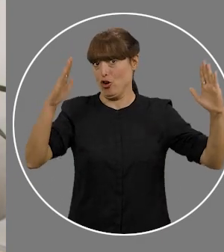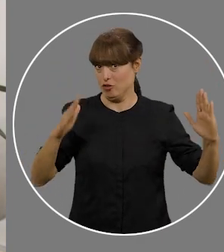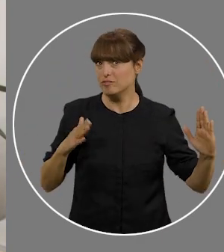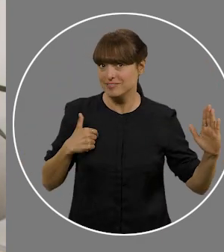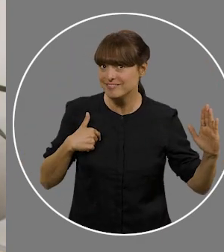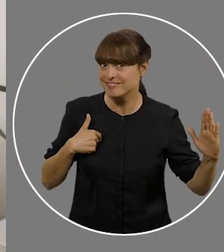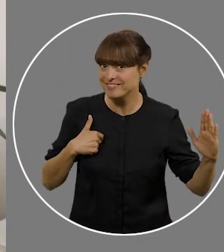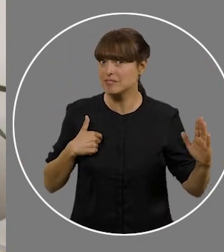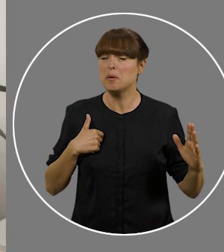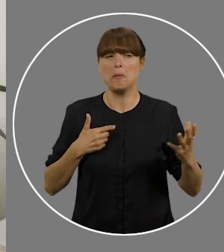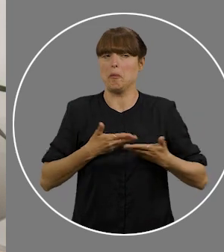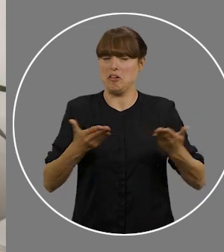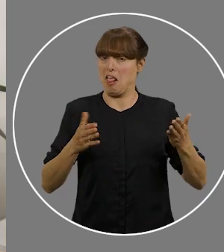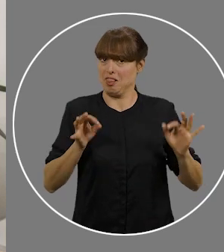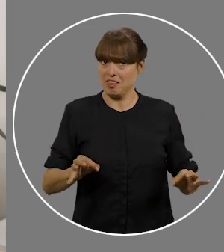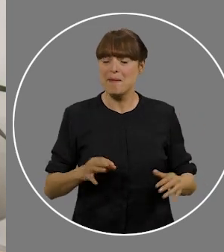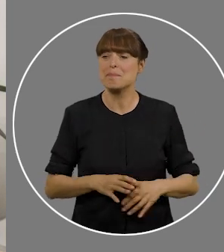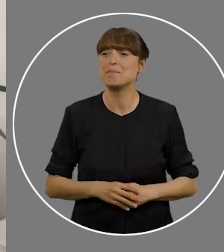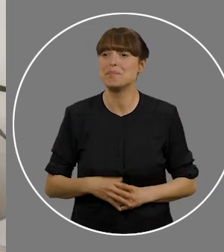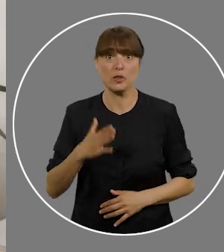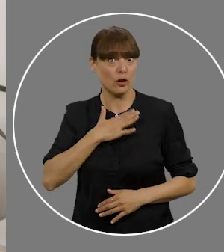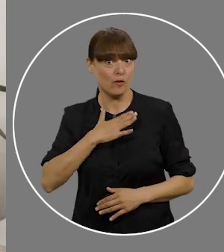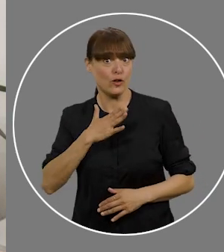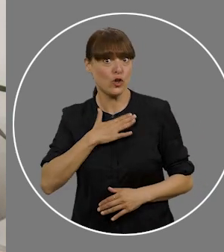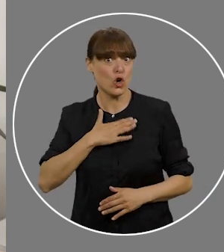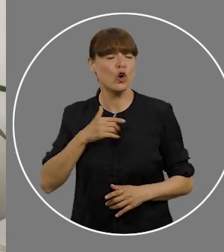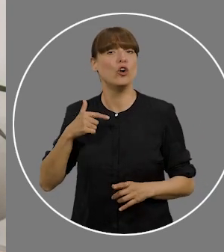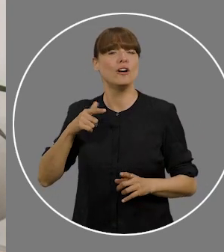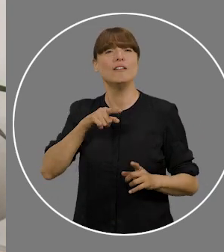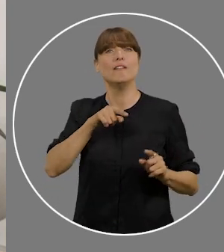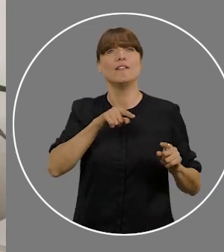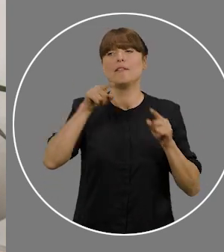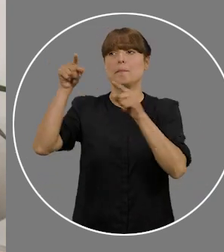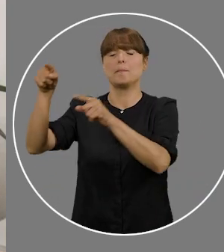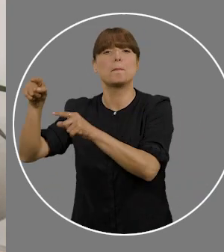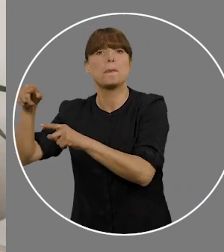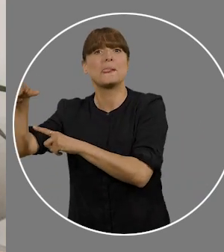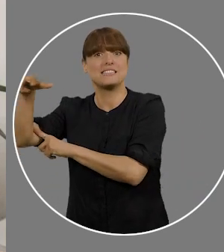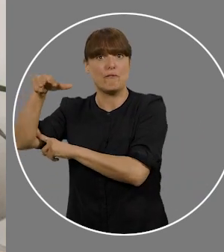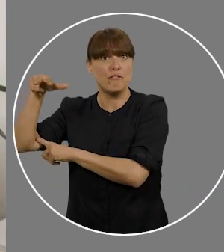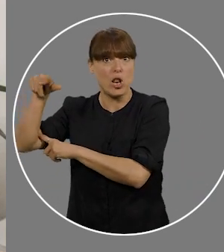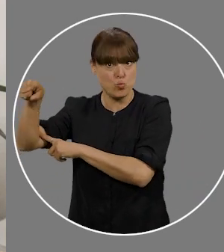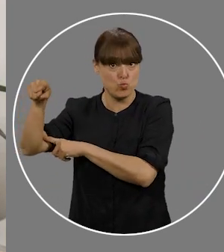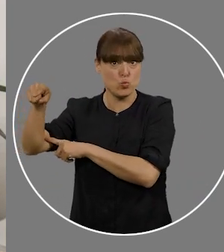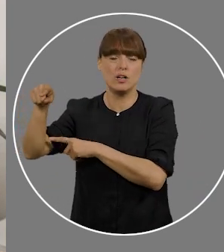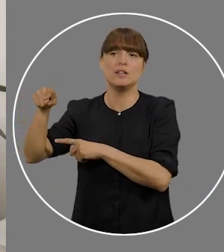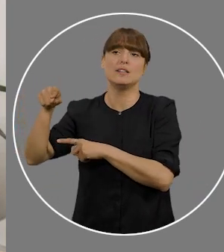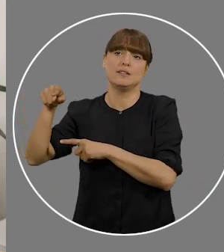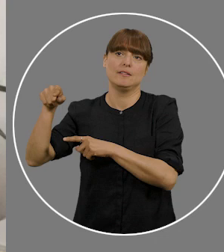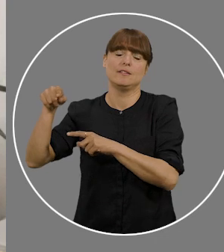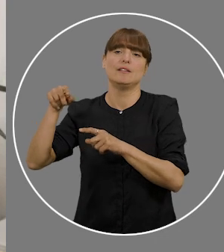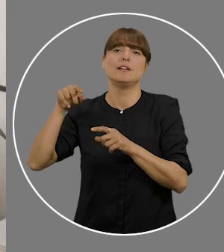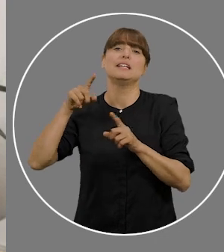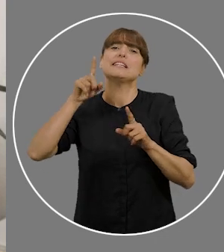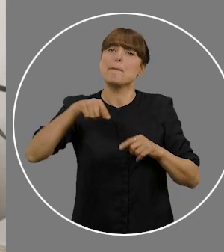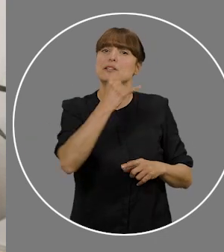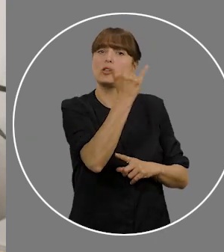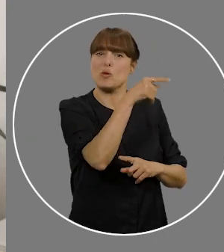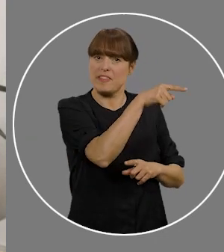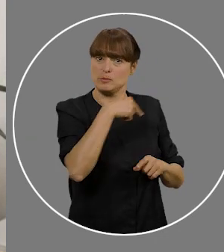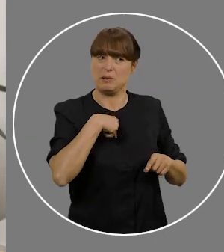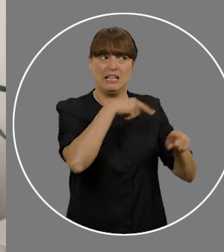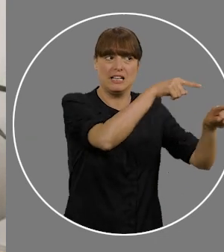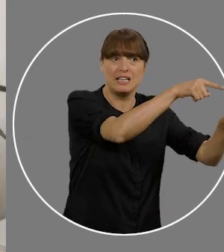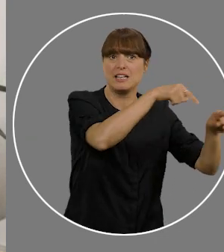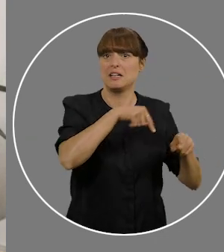a hacer aquello. Pero yo, como que estaba en San Feliu y todo aquello, pues iba a